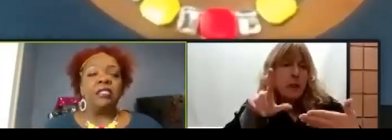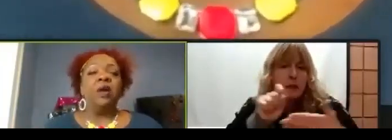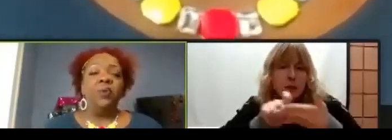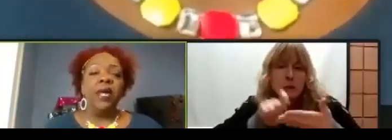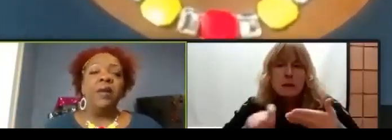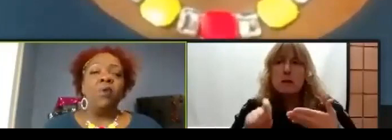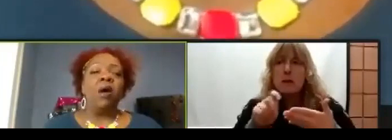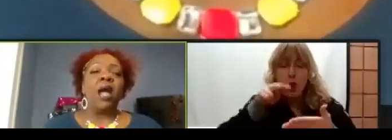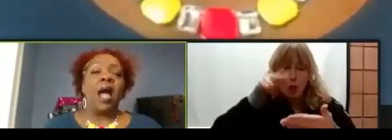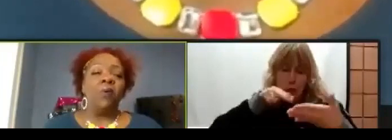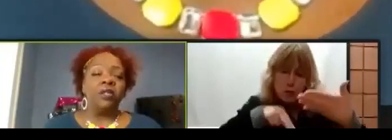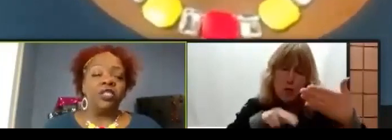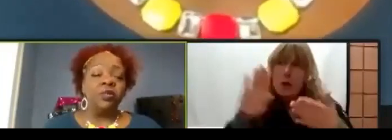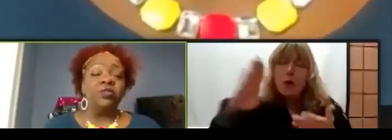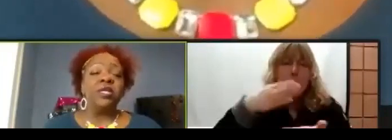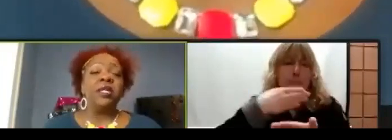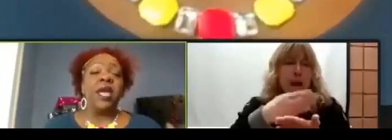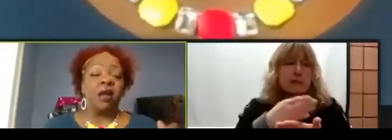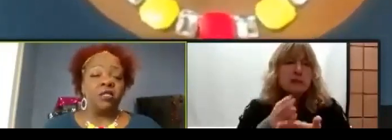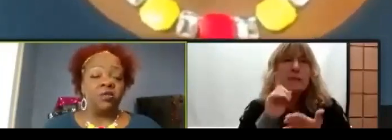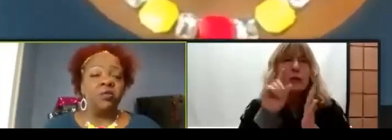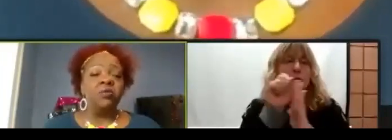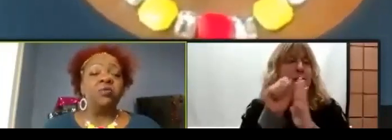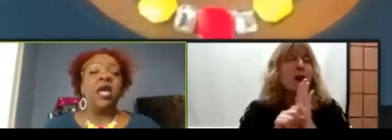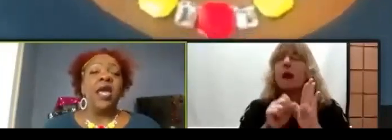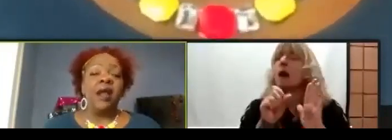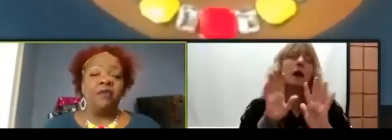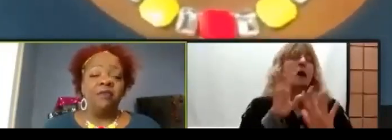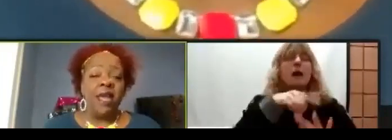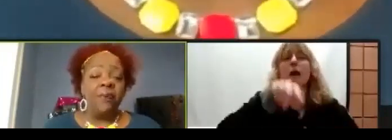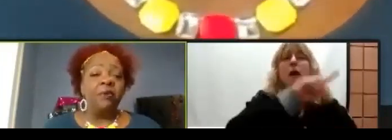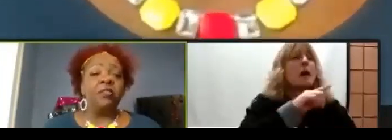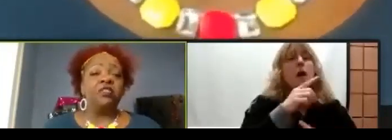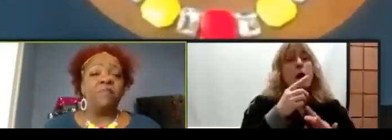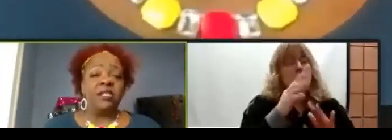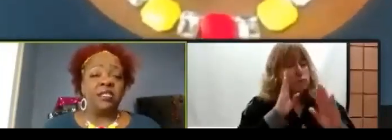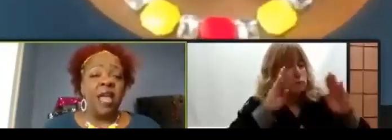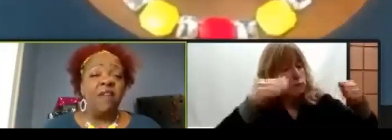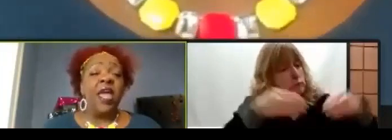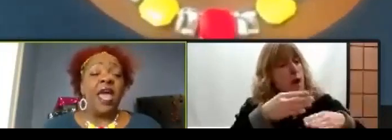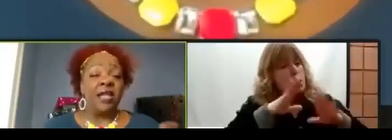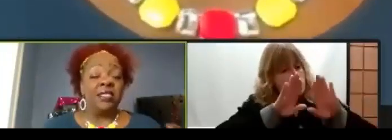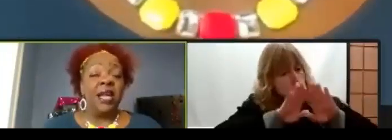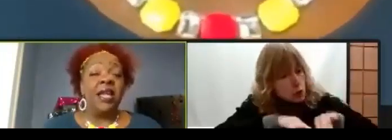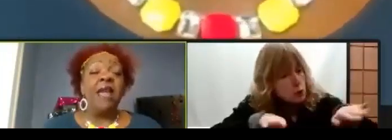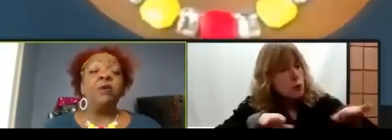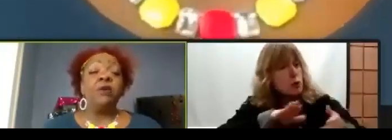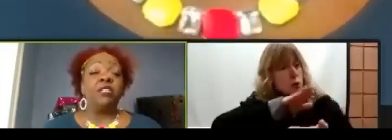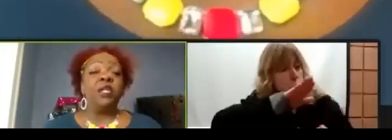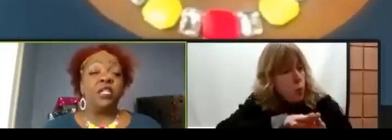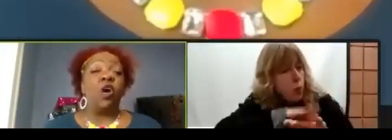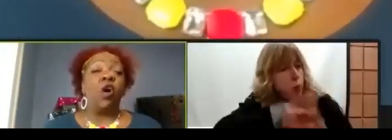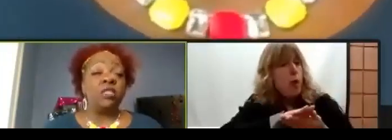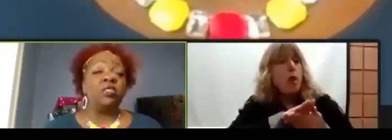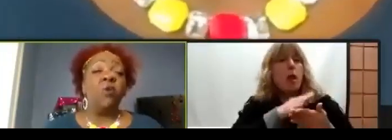de los viles pero si son los que queremos que nuestros hijos y nuestras escuelas y nuestros barrios que sean están